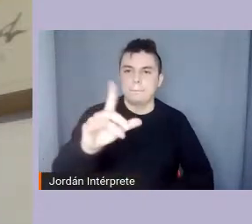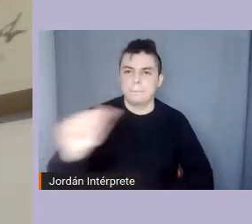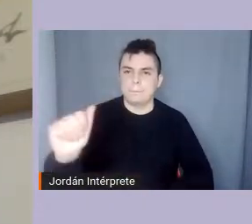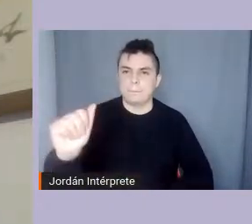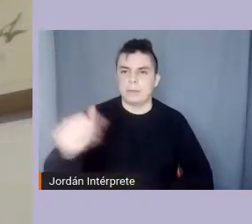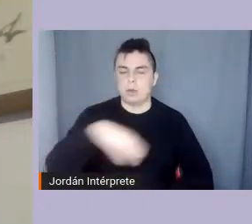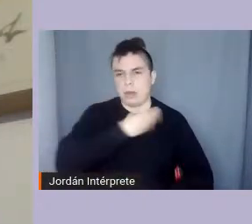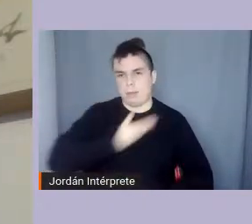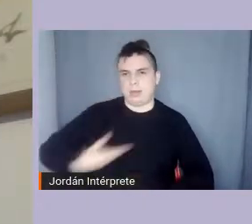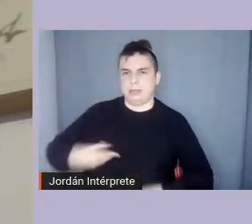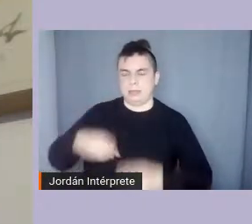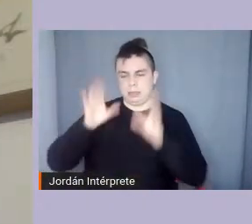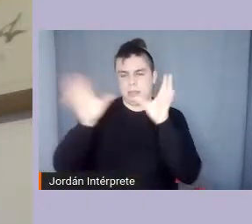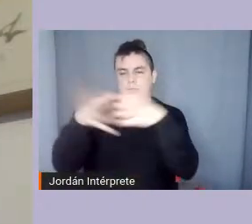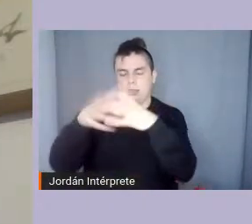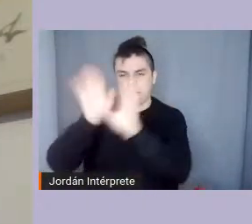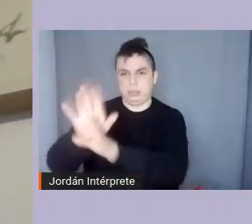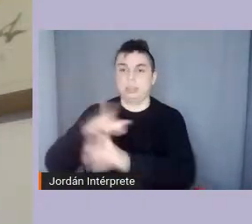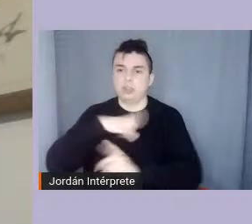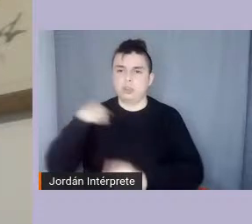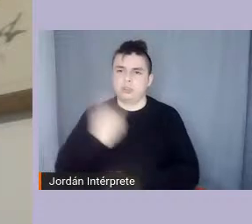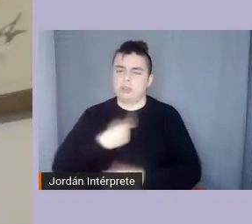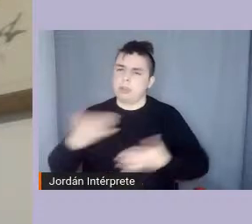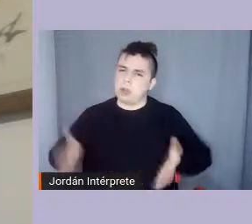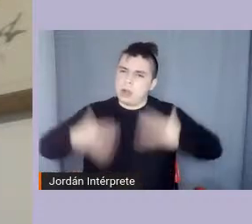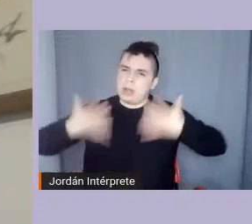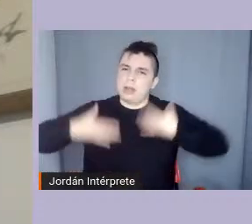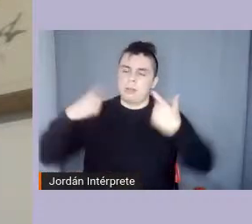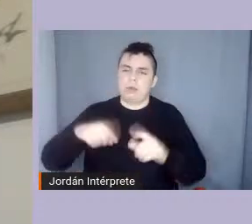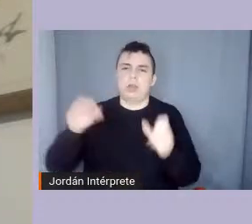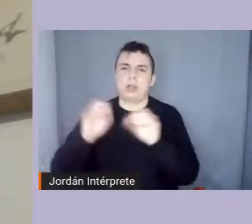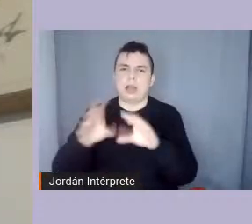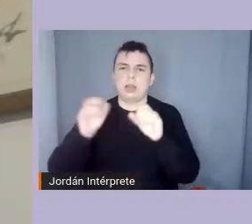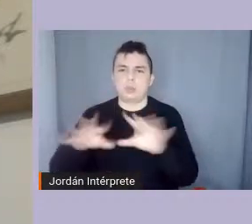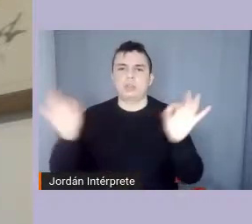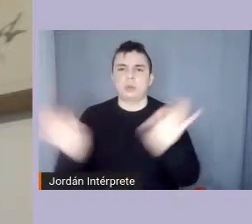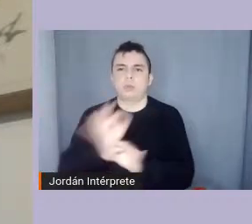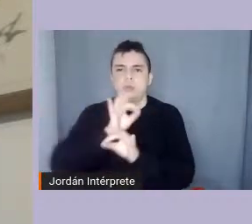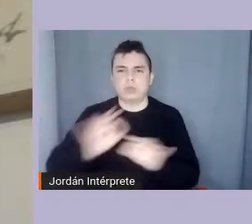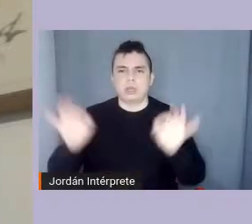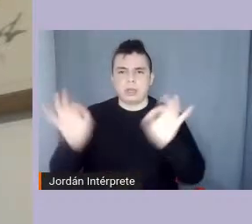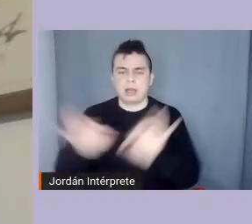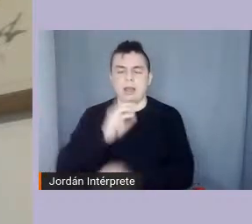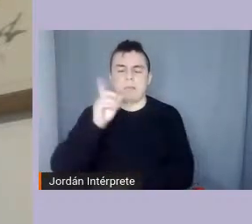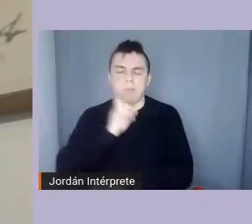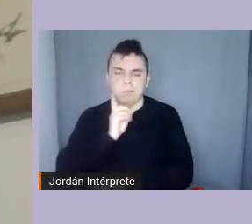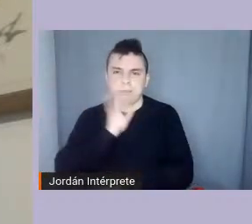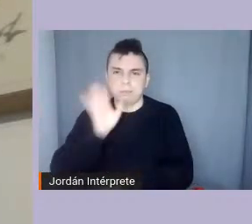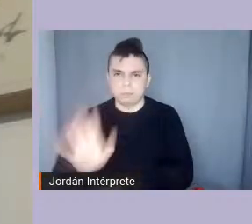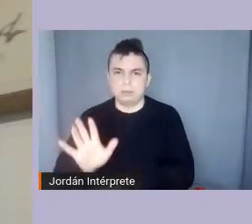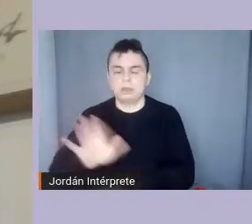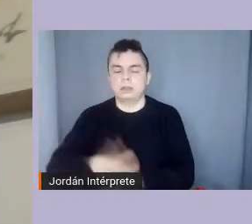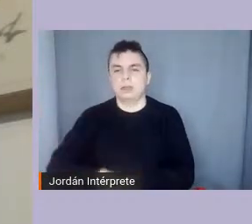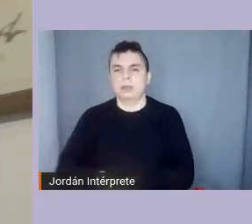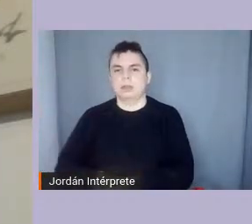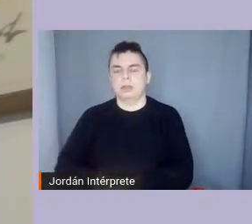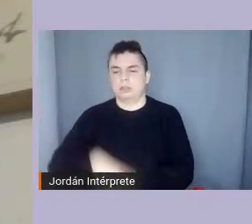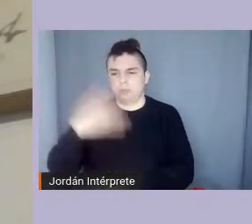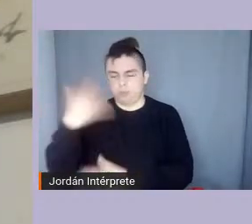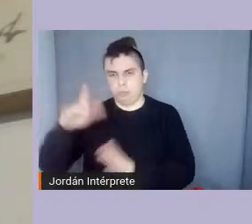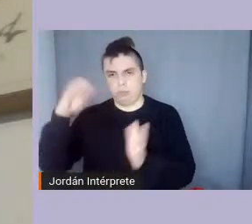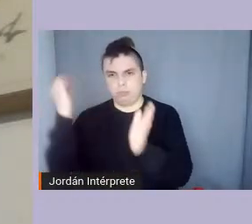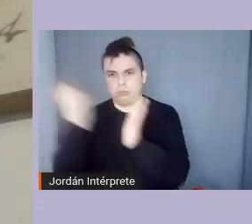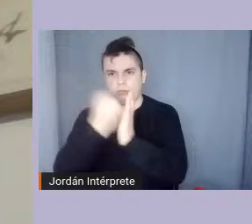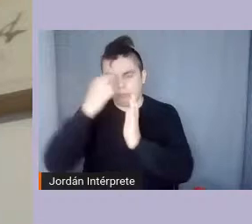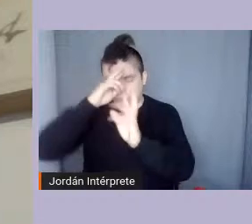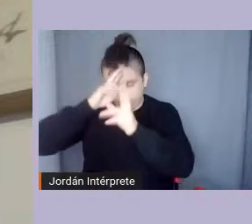muchas, muchas ganas de que la educación musical se merezca, que tenga el reconocimiento